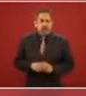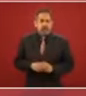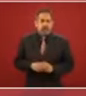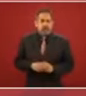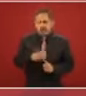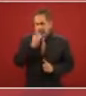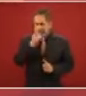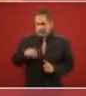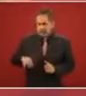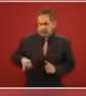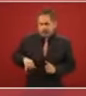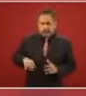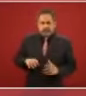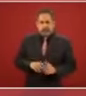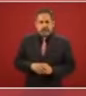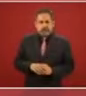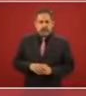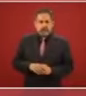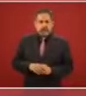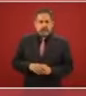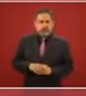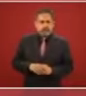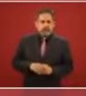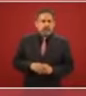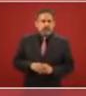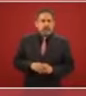Muy interesante el planteamiento.